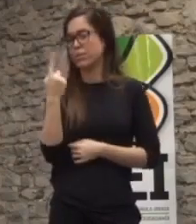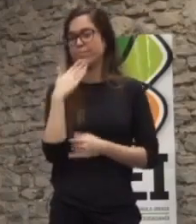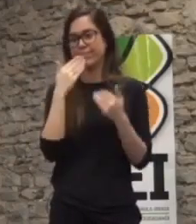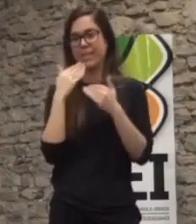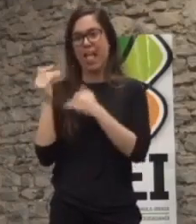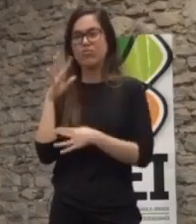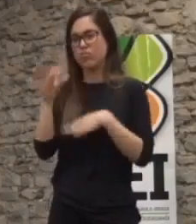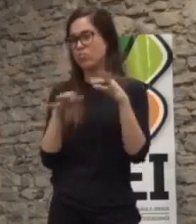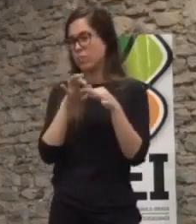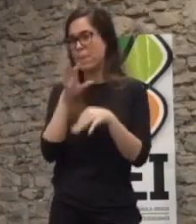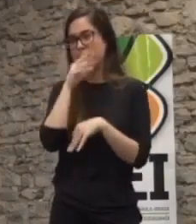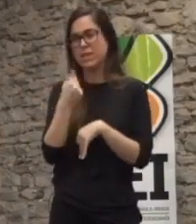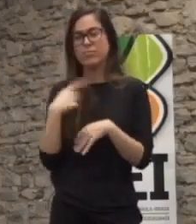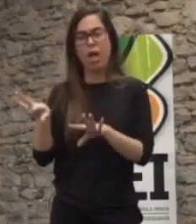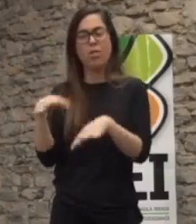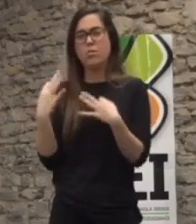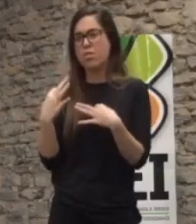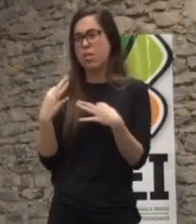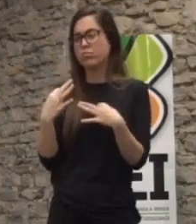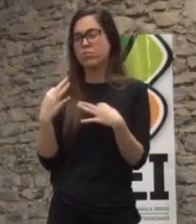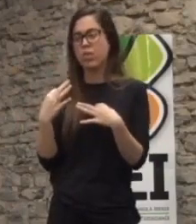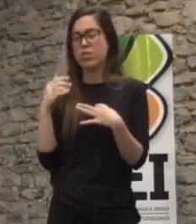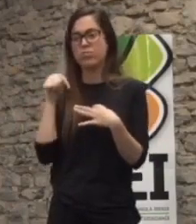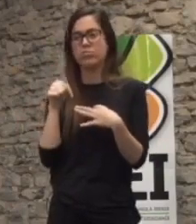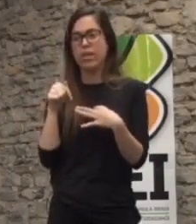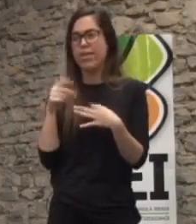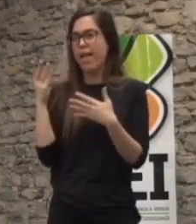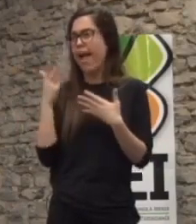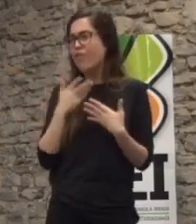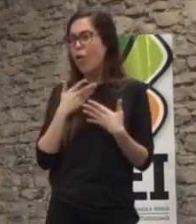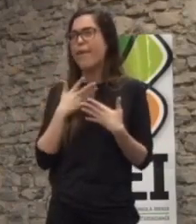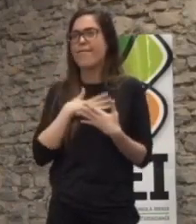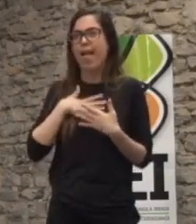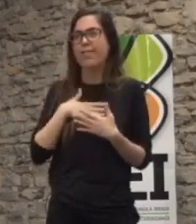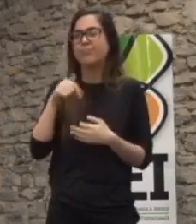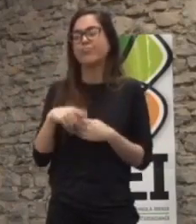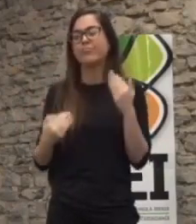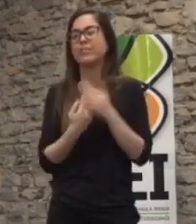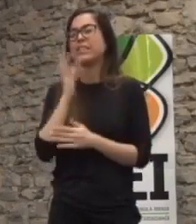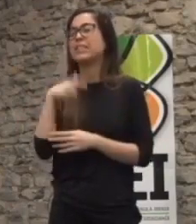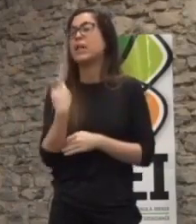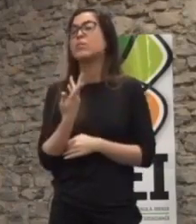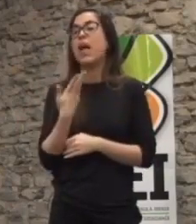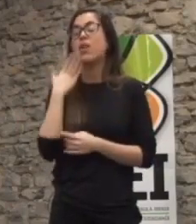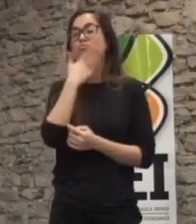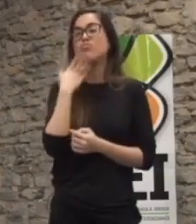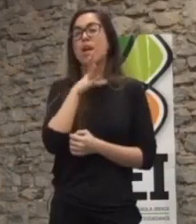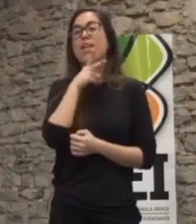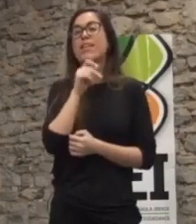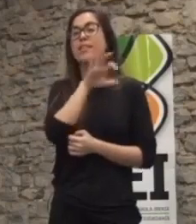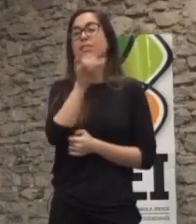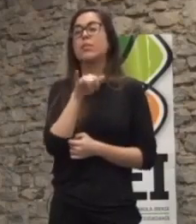a la organización por la atención durante estos días y la buena acogida durante esta mañana. Y también a la Escola por la